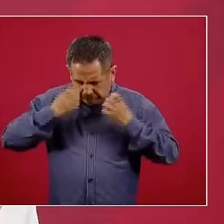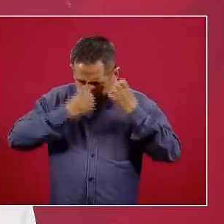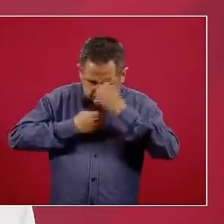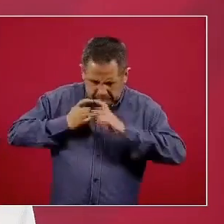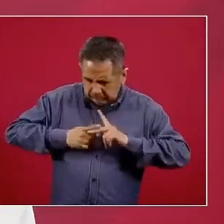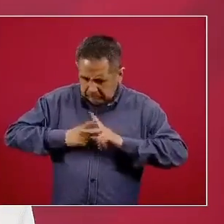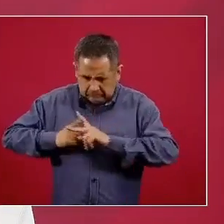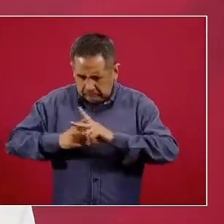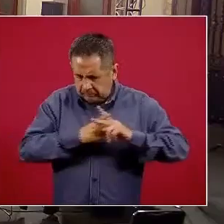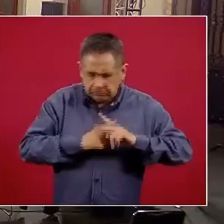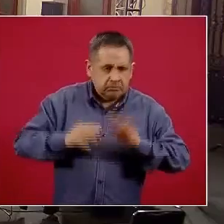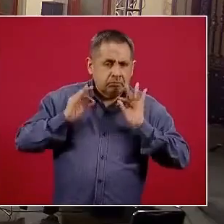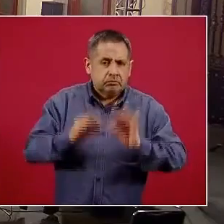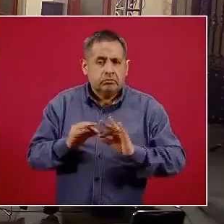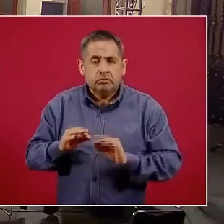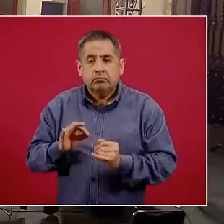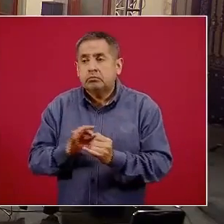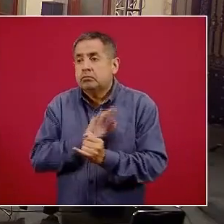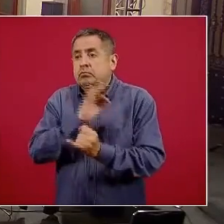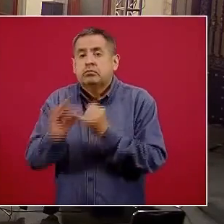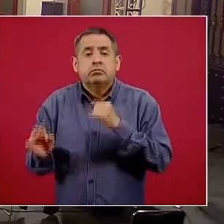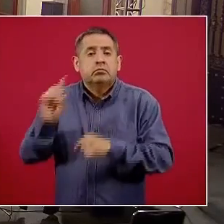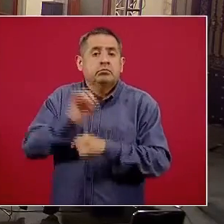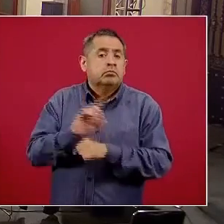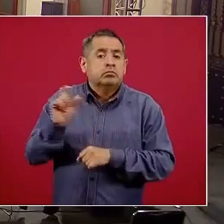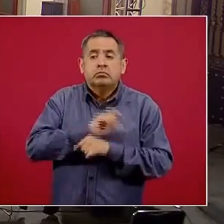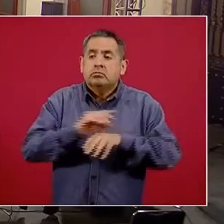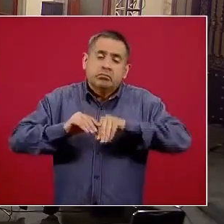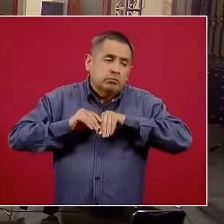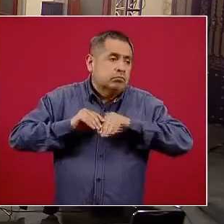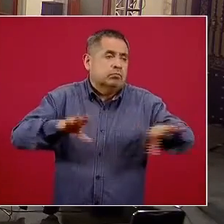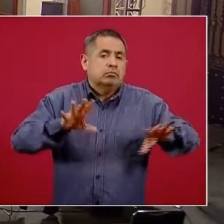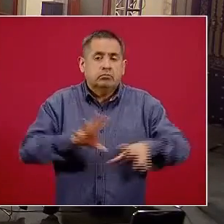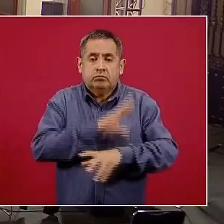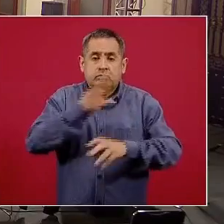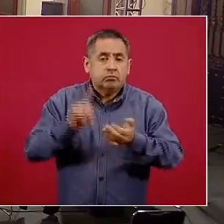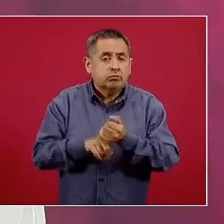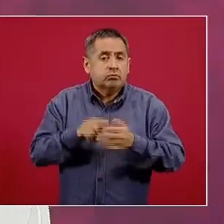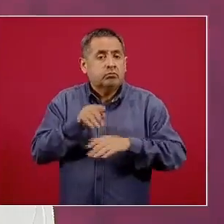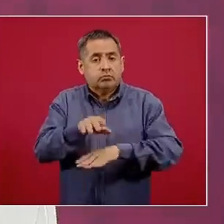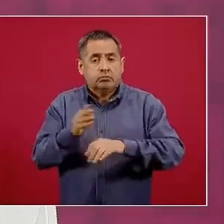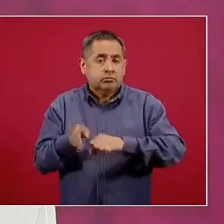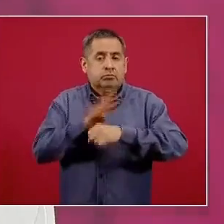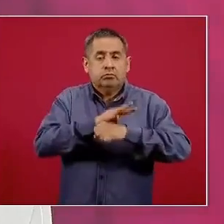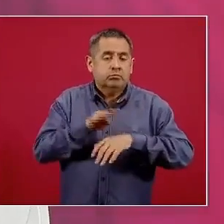¿Cuándo va a estar lista la estadística final de defunciones de COVID-19?